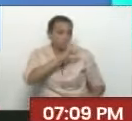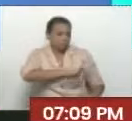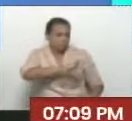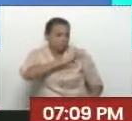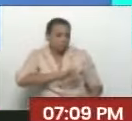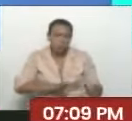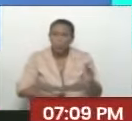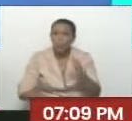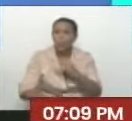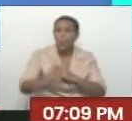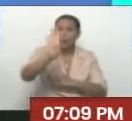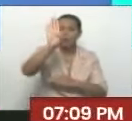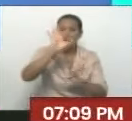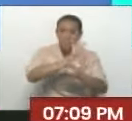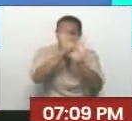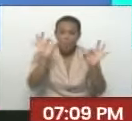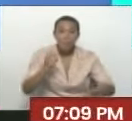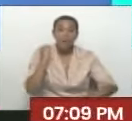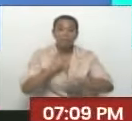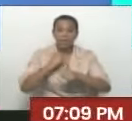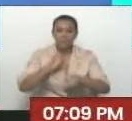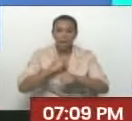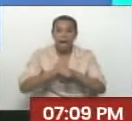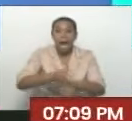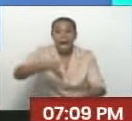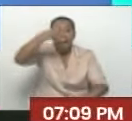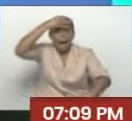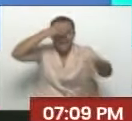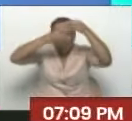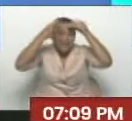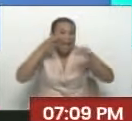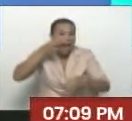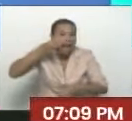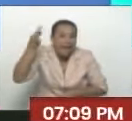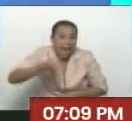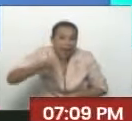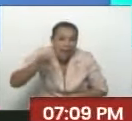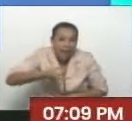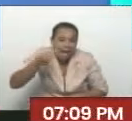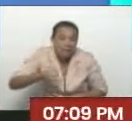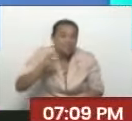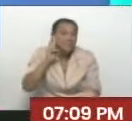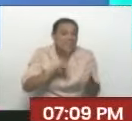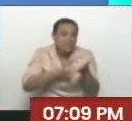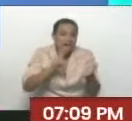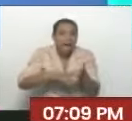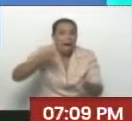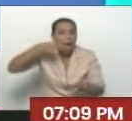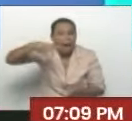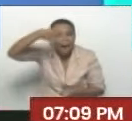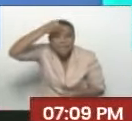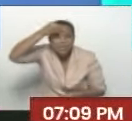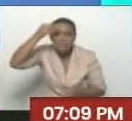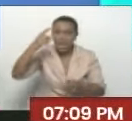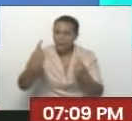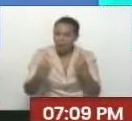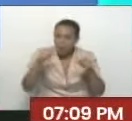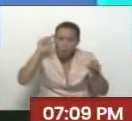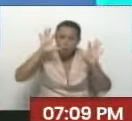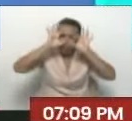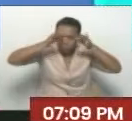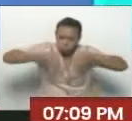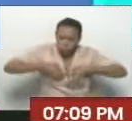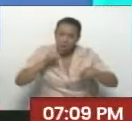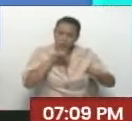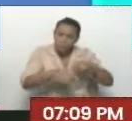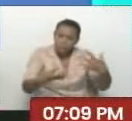debe llevarnos a nuevas formas de acción, a aprender de la realidad, a aprender de la verdad, a aprender de la crítica, a aprender de los